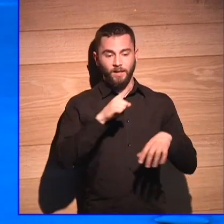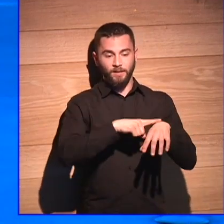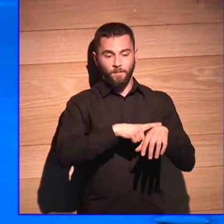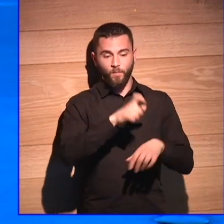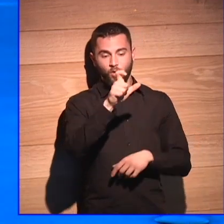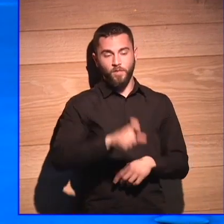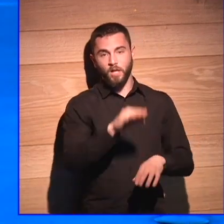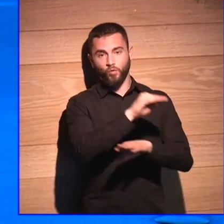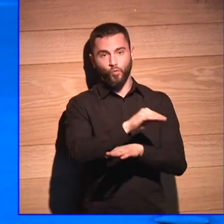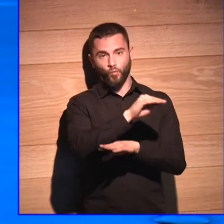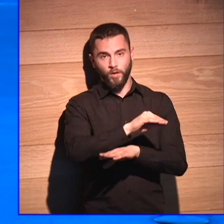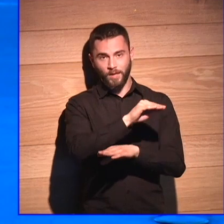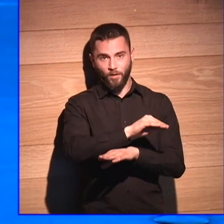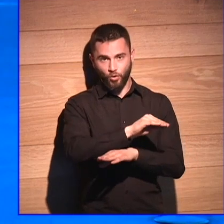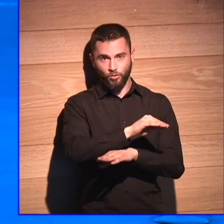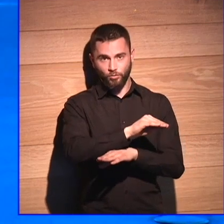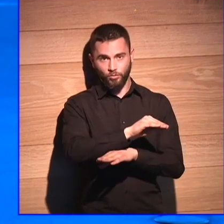pueda dar esta...